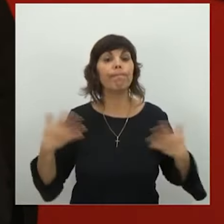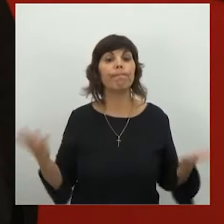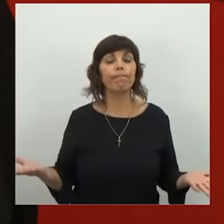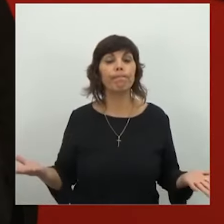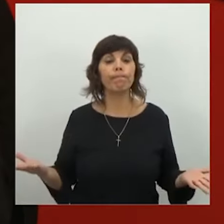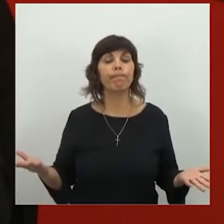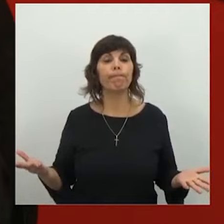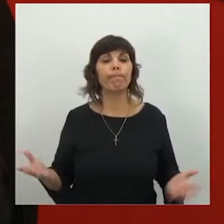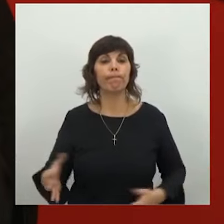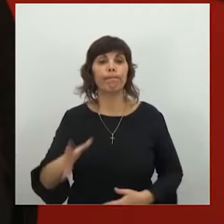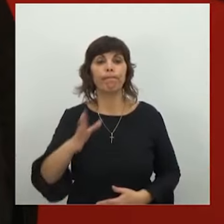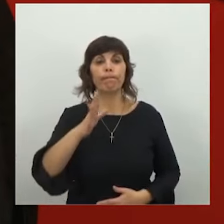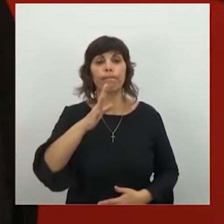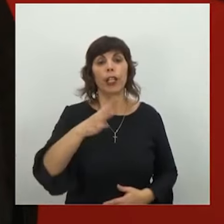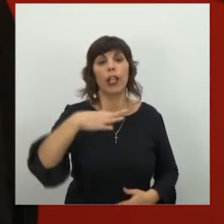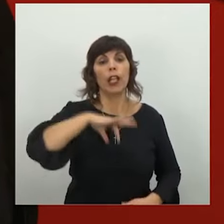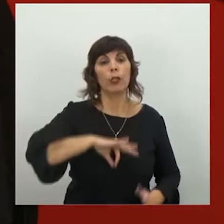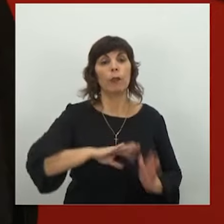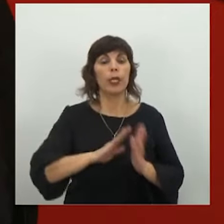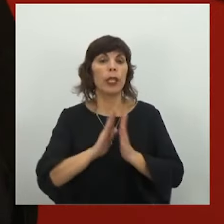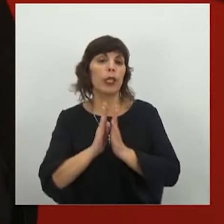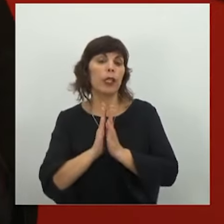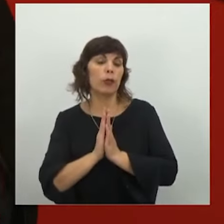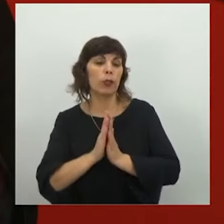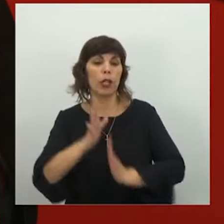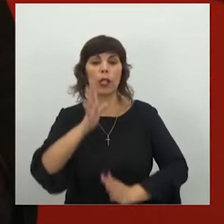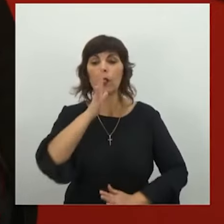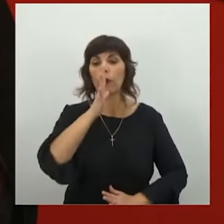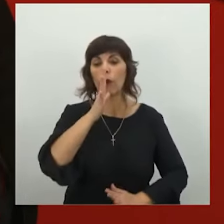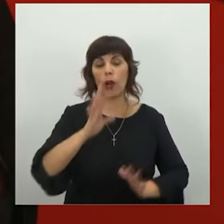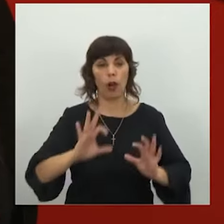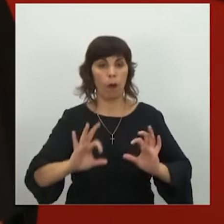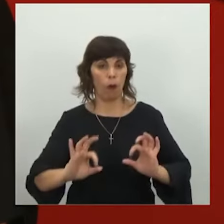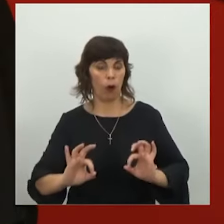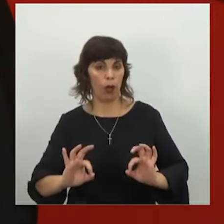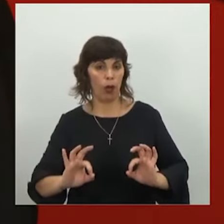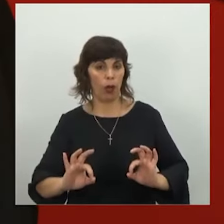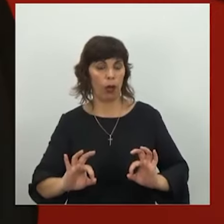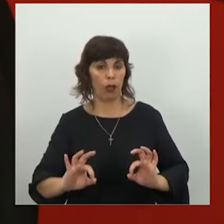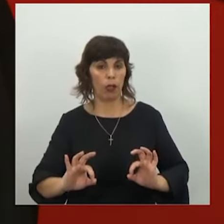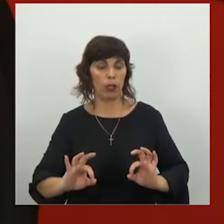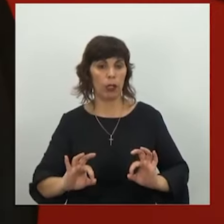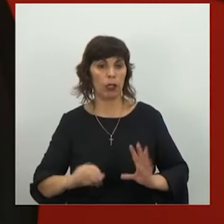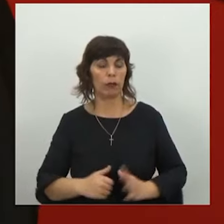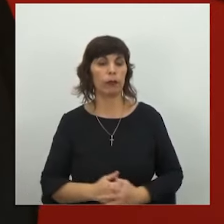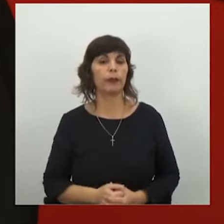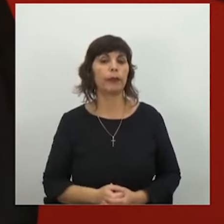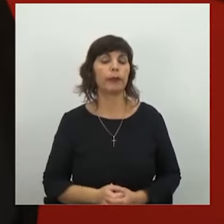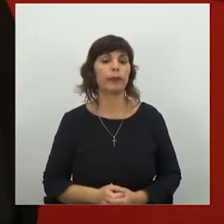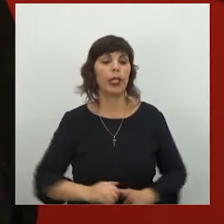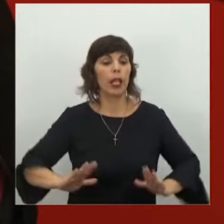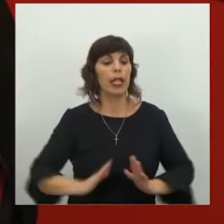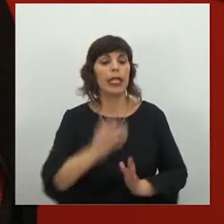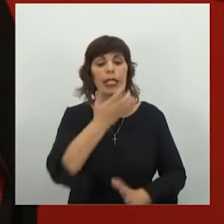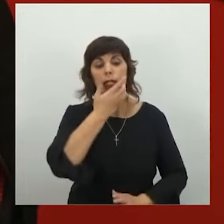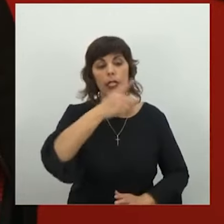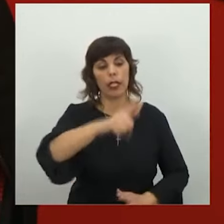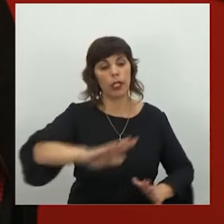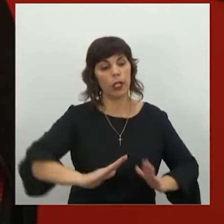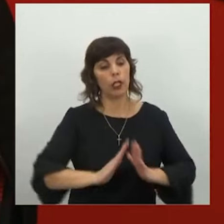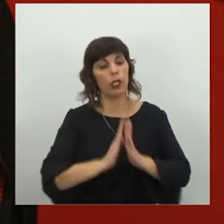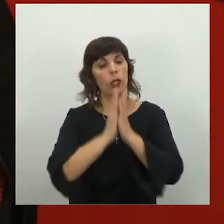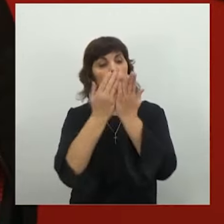Espíritu Santo. Hay un misterio, que la lectura de la palabra te lleva a la presencia